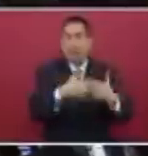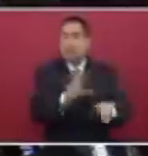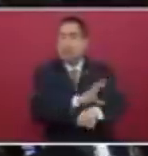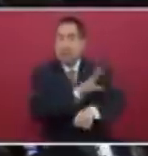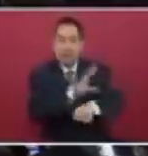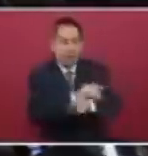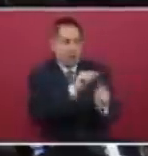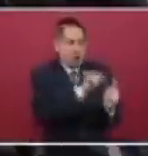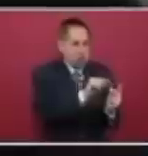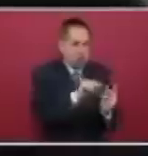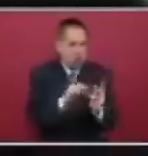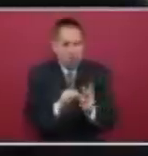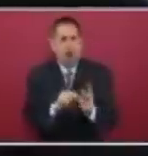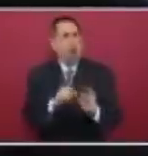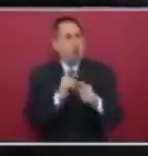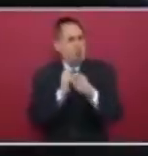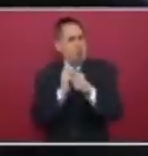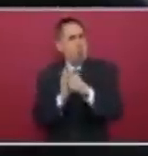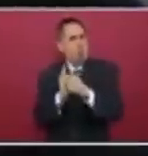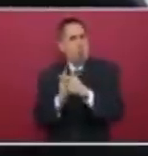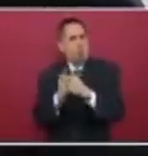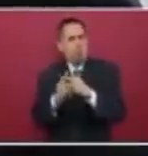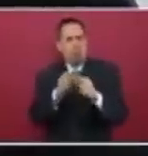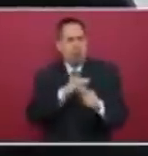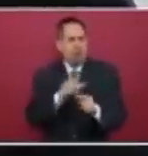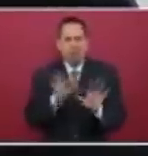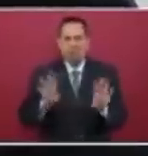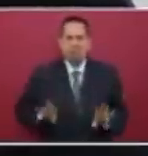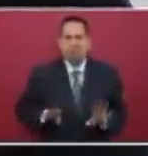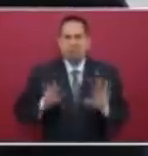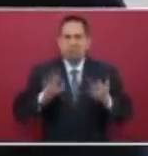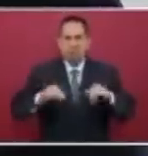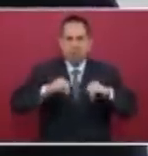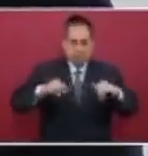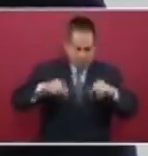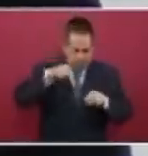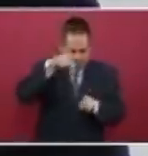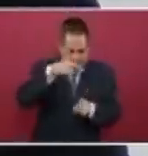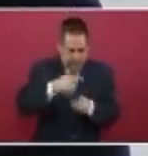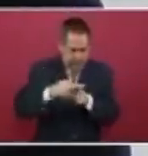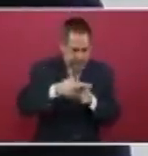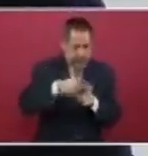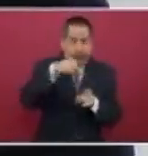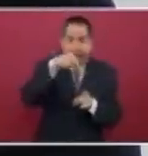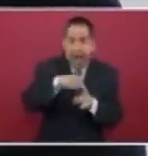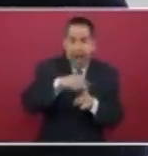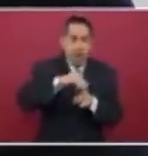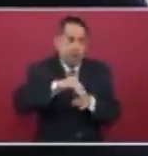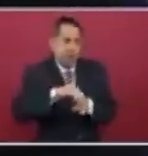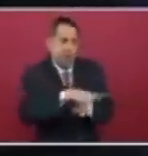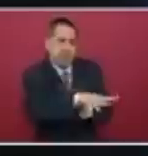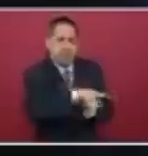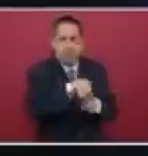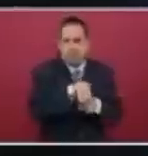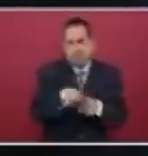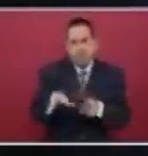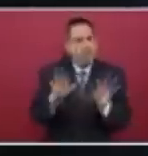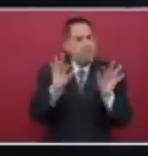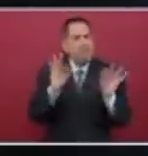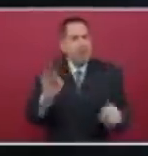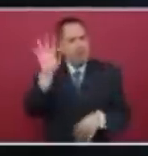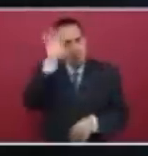al permitir el desarrollo de una zona geográfica con fines de distribución de gas natural ya en el 2010